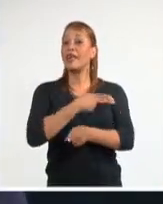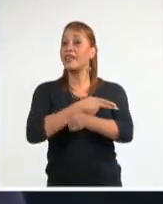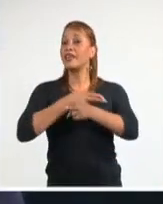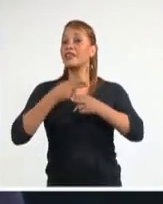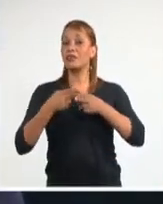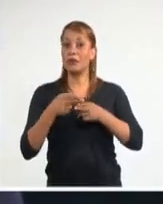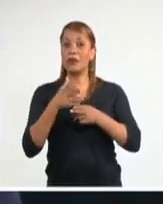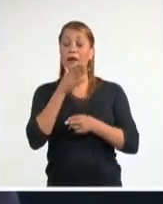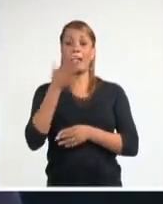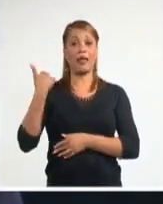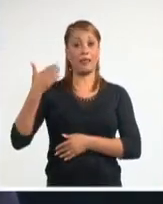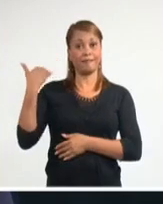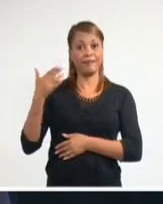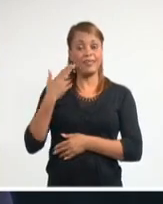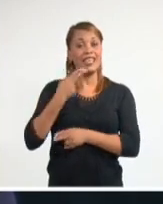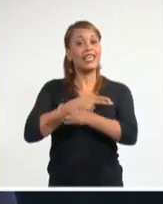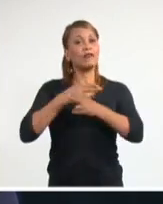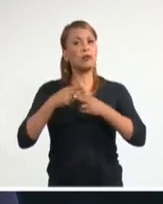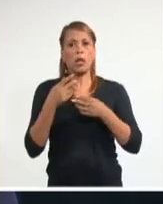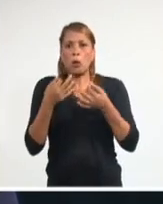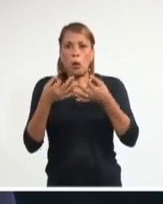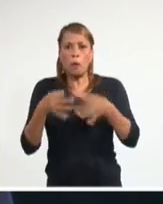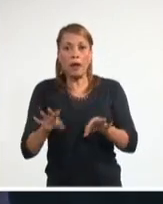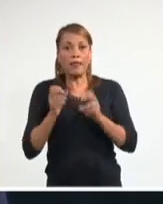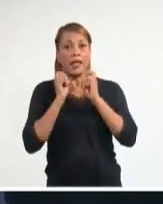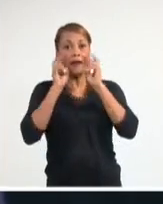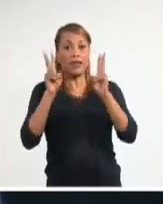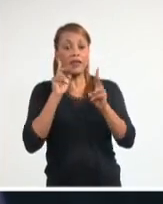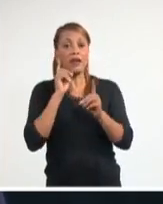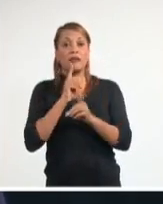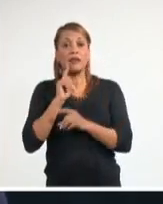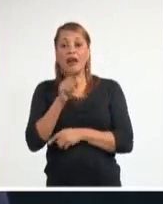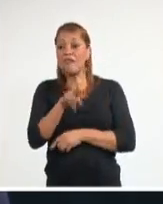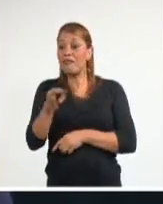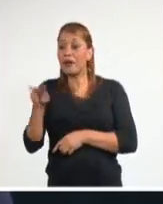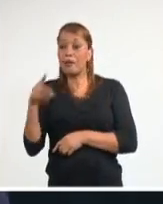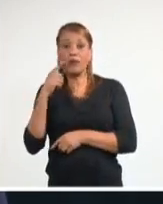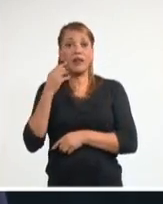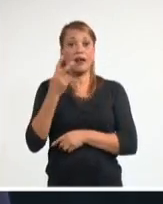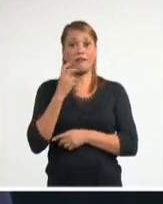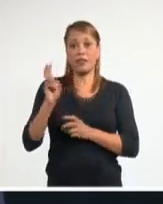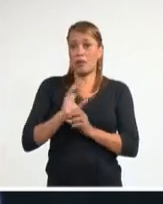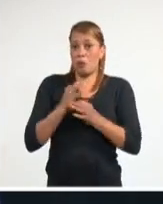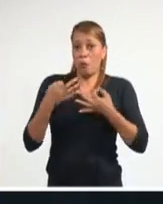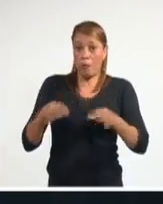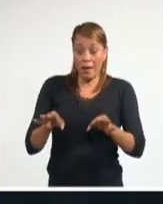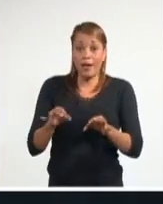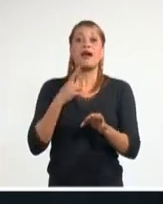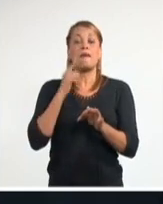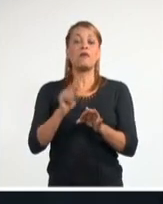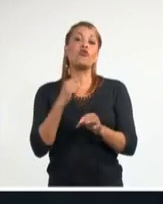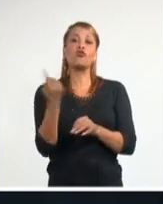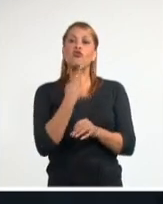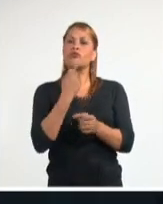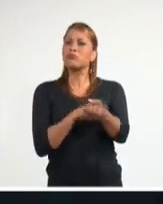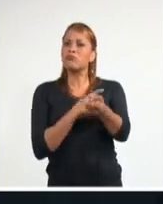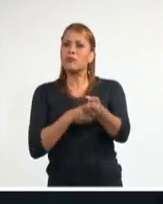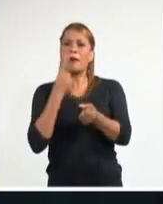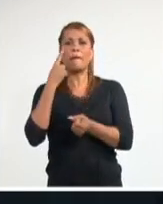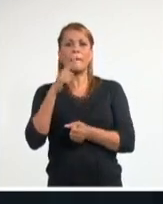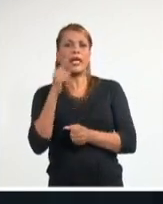parecen intrascendentes o que son historias muy comunes que nos encontramos a cada segundo de nuestras vidas, pero por eso mismo, porque estamos acostumbrados a verlas,